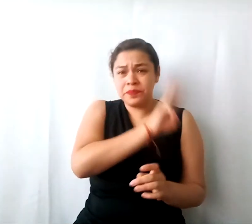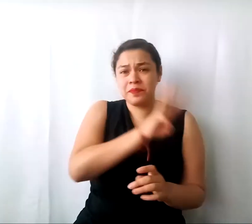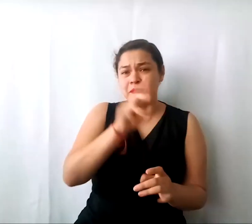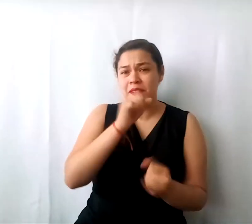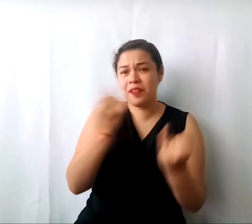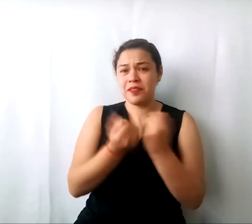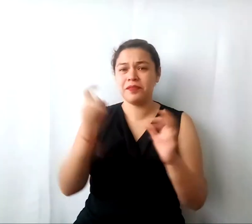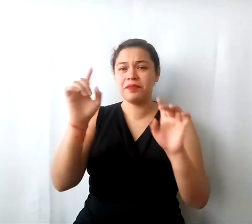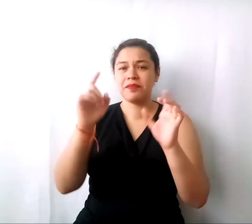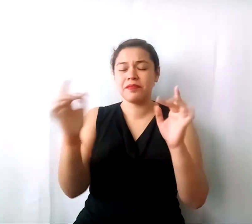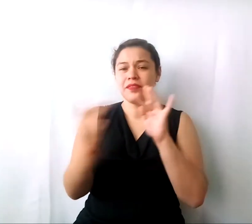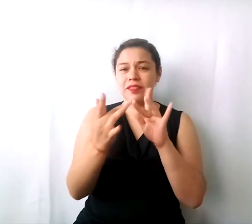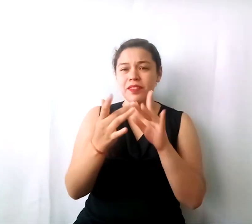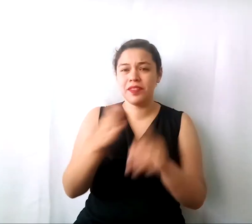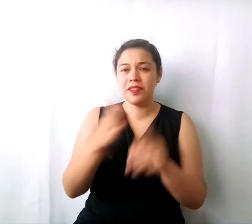excelente tarde.